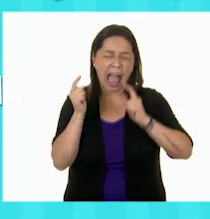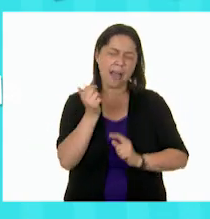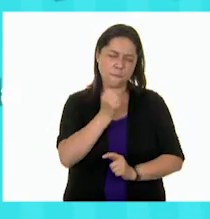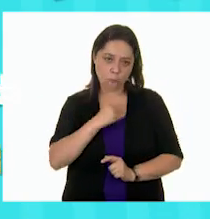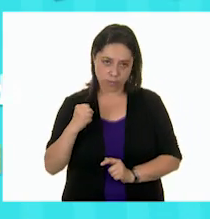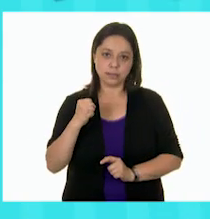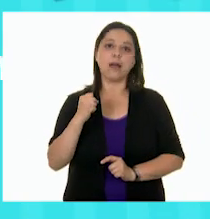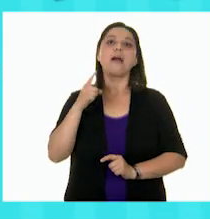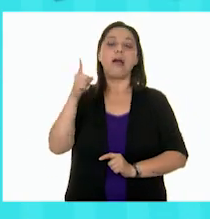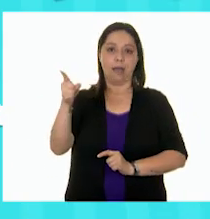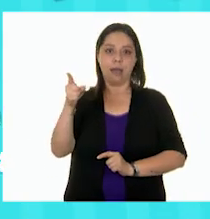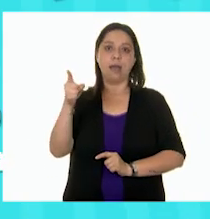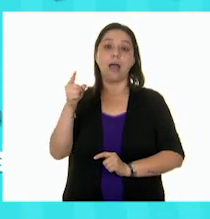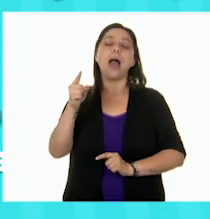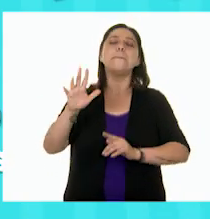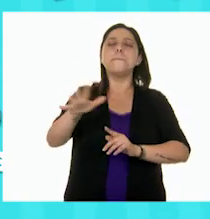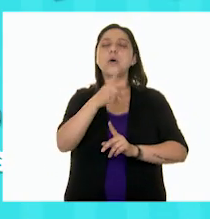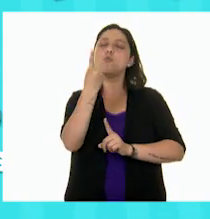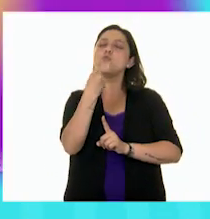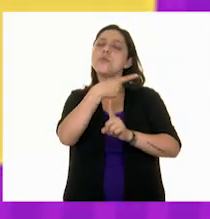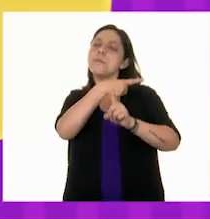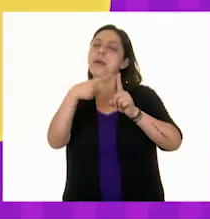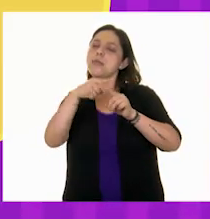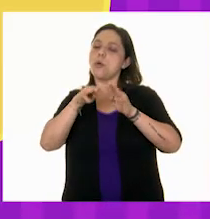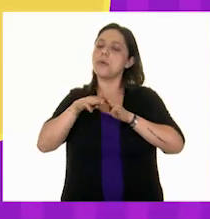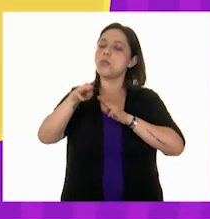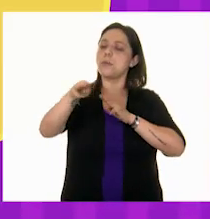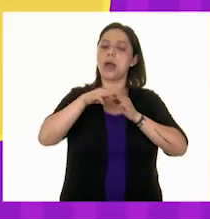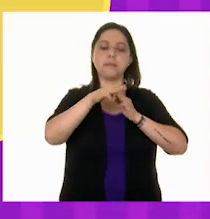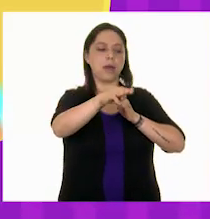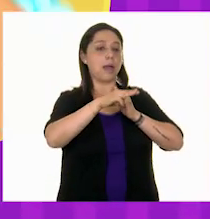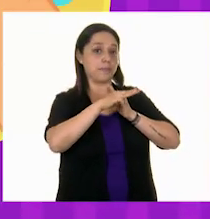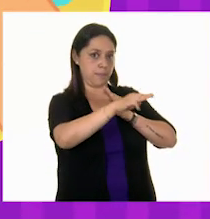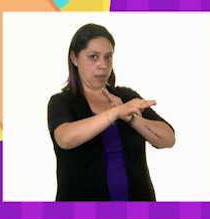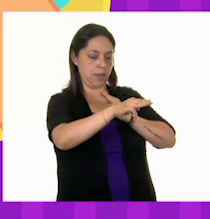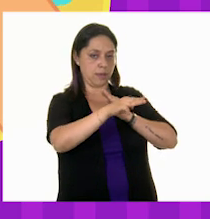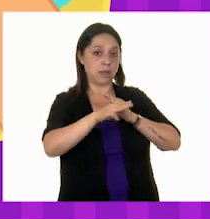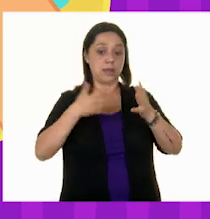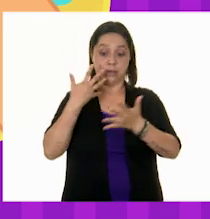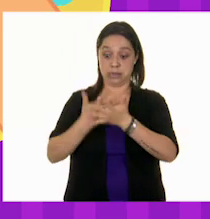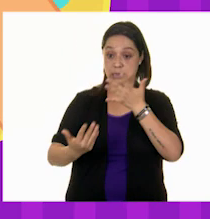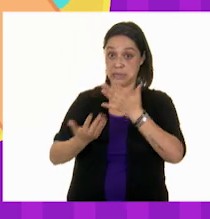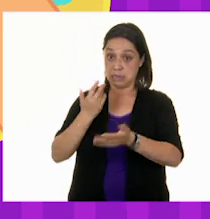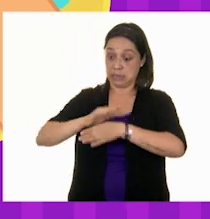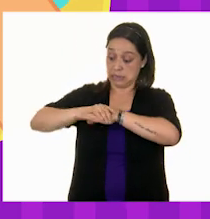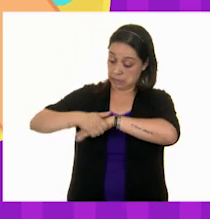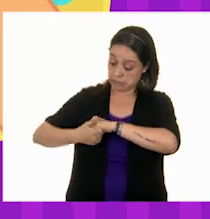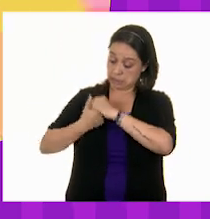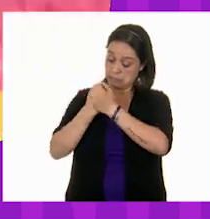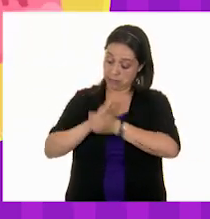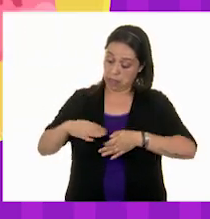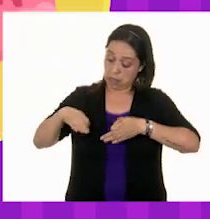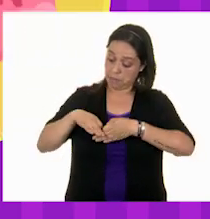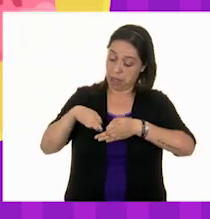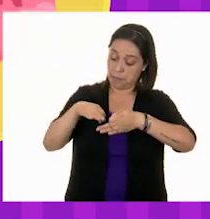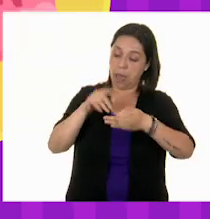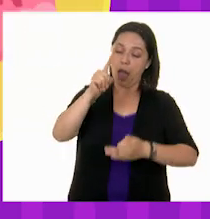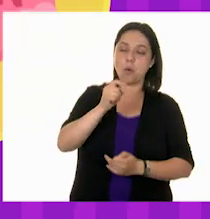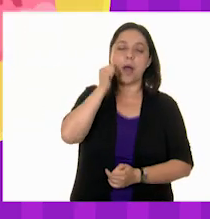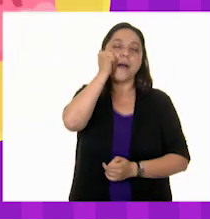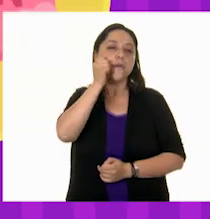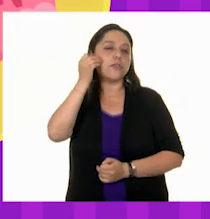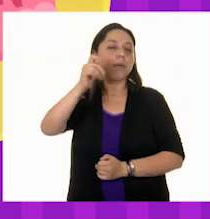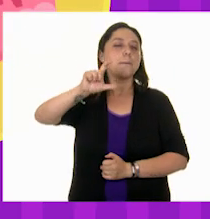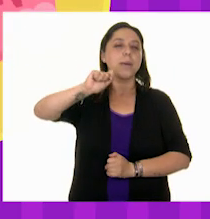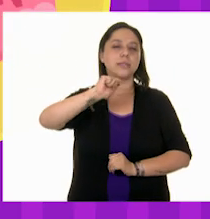una distancia mínima de 1.5 metros entre tú y los demás. Lávate las manos muy seguido con agua y jabón por lo menos